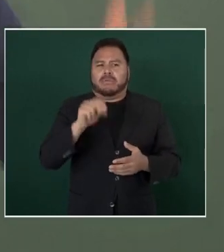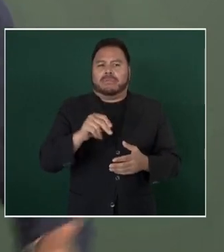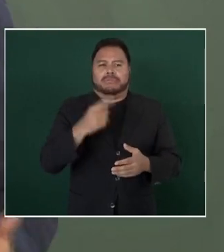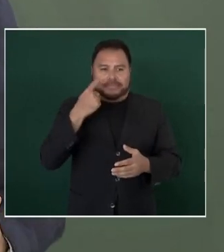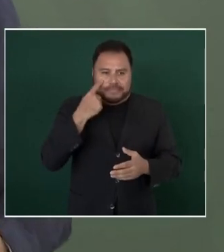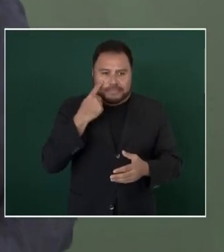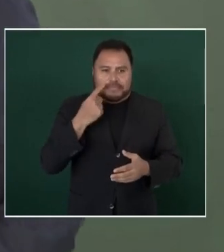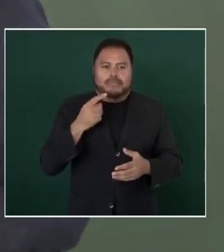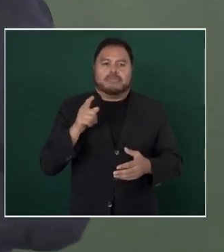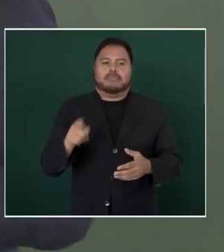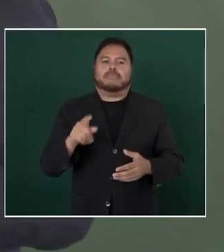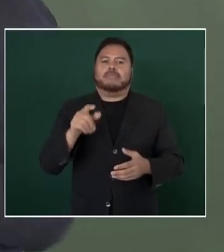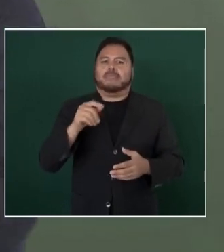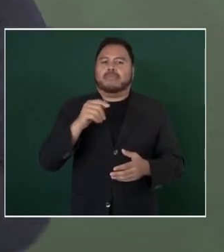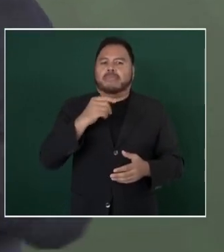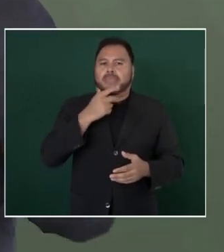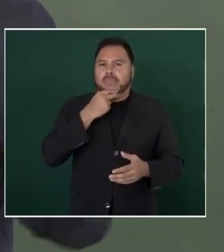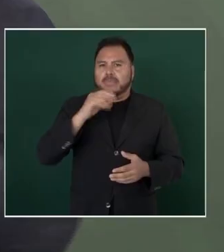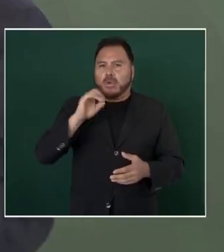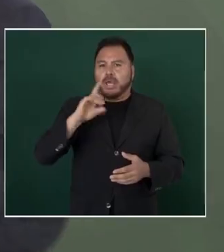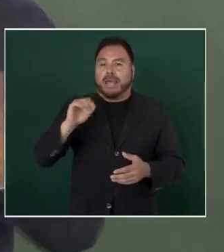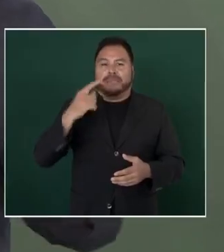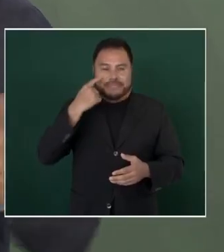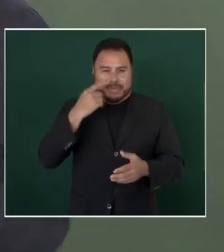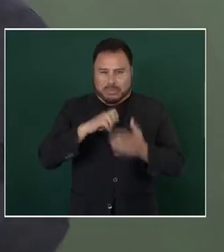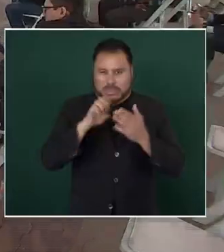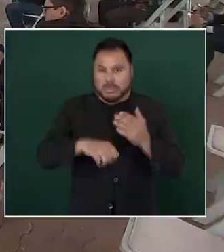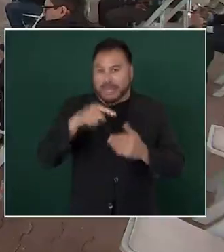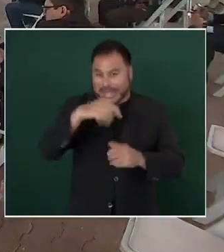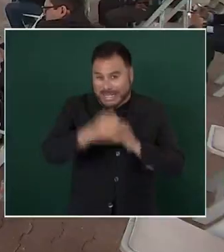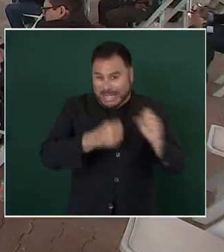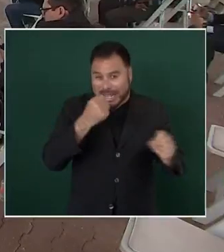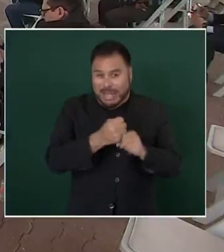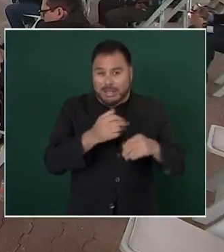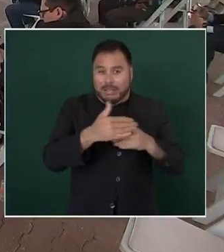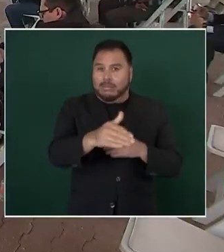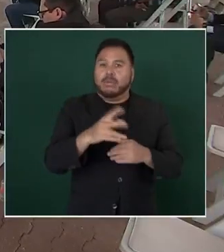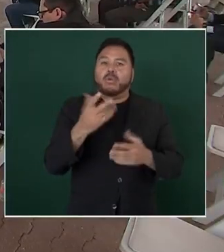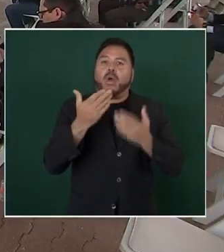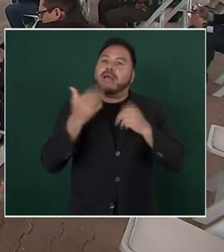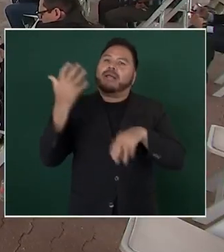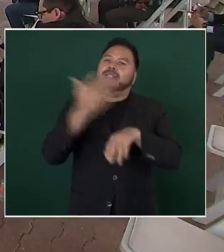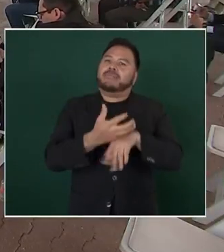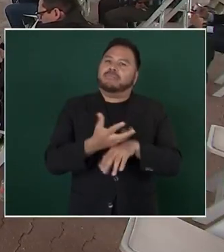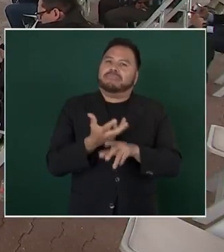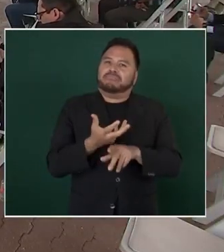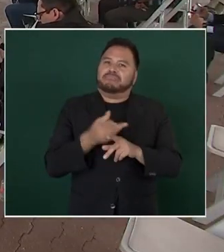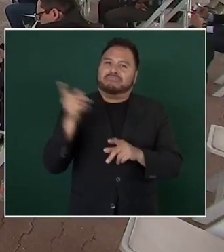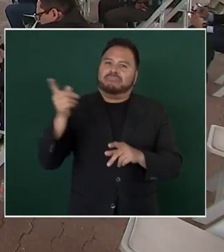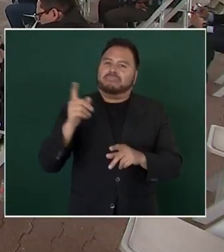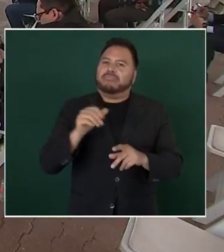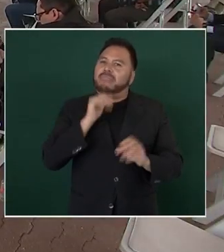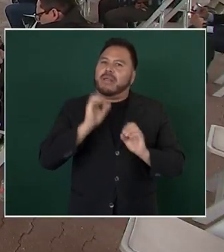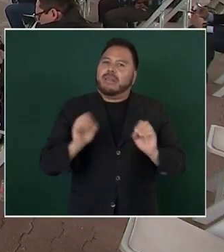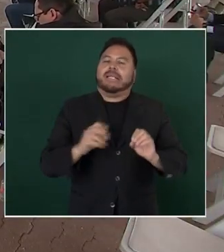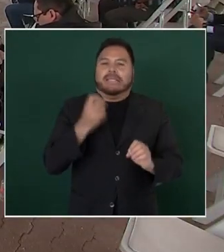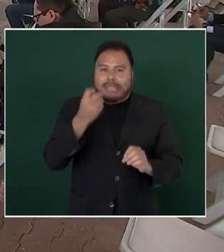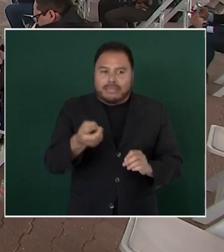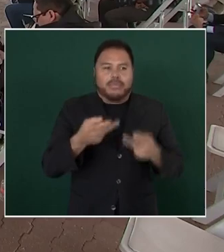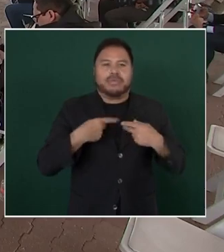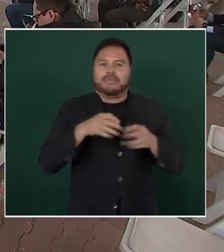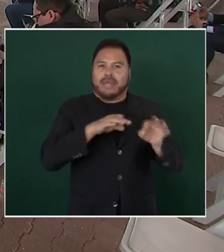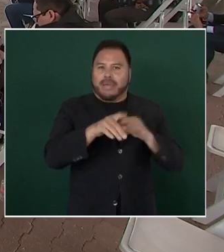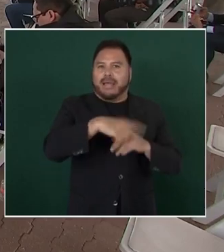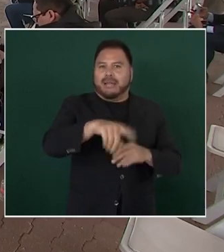que todo este año no tenemos sanción y eso es muy bueno para los